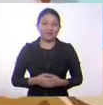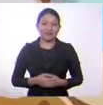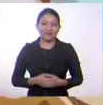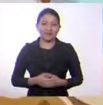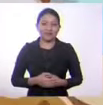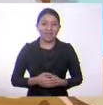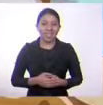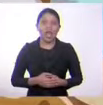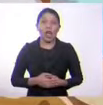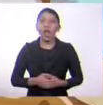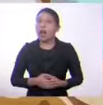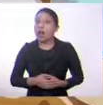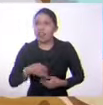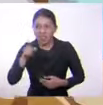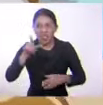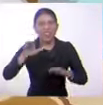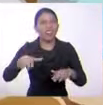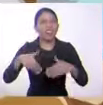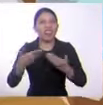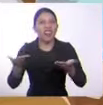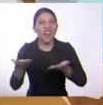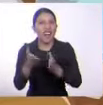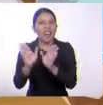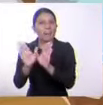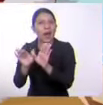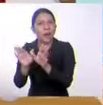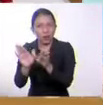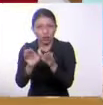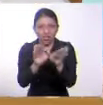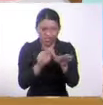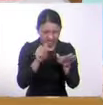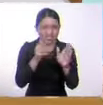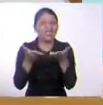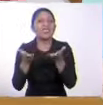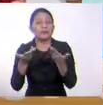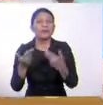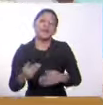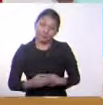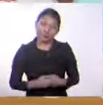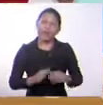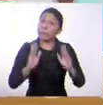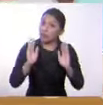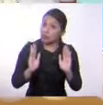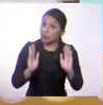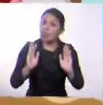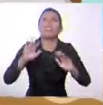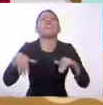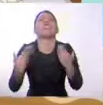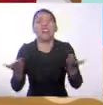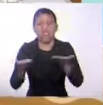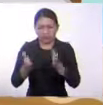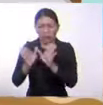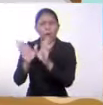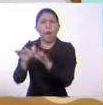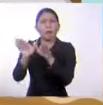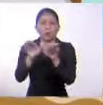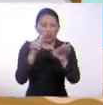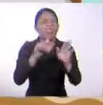de todo lo que hacen? ¡Por supuesto! Pero a ver, ¿qué es lo que hacen las